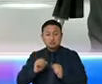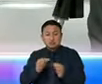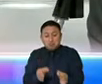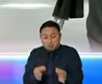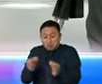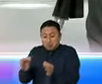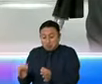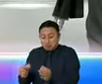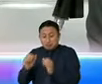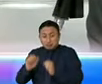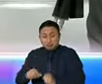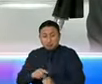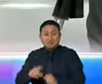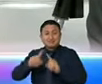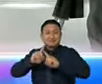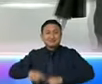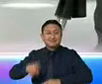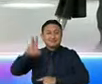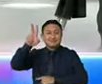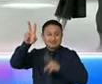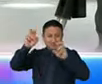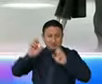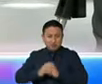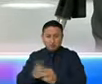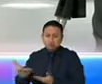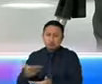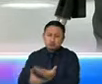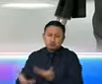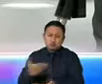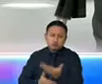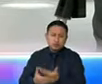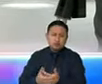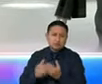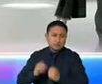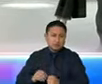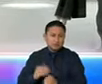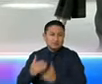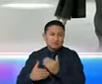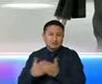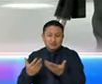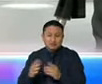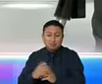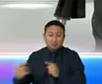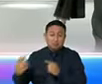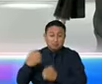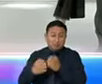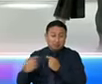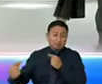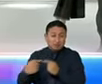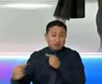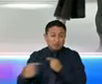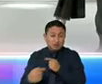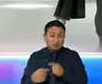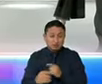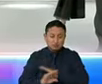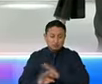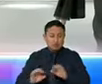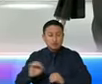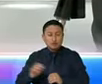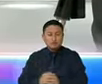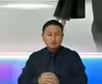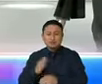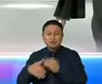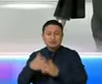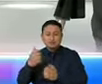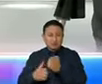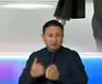para congeniar los diferentes aspectos e interrelacionados para que no haya confrontaciones o problemas que se